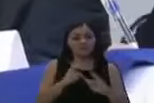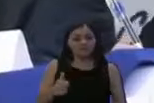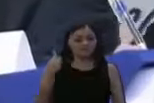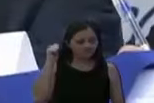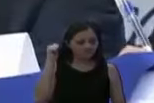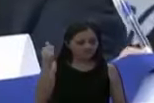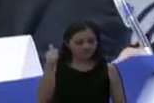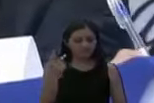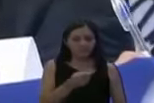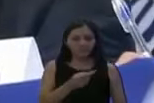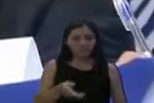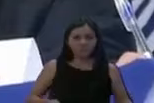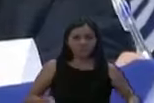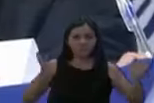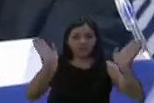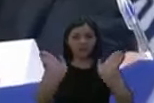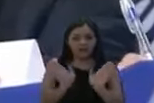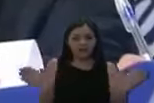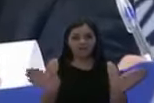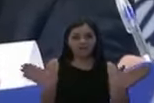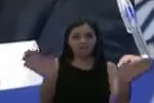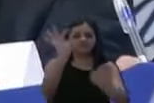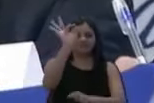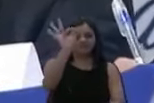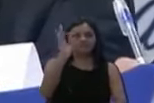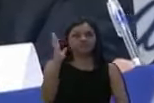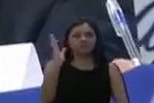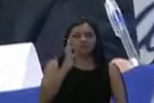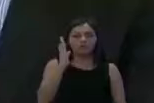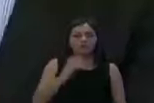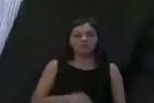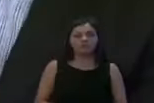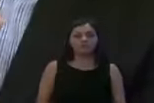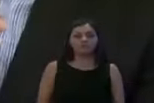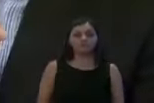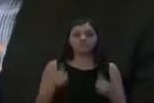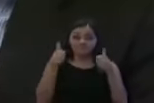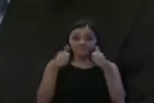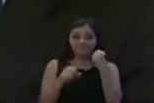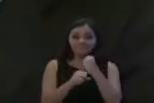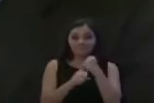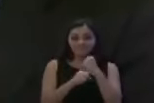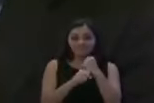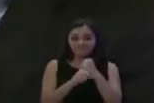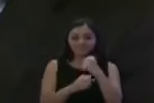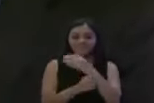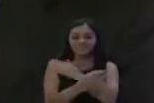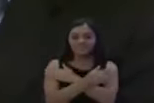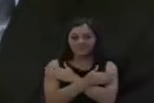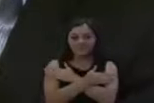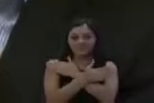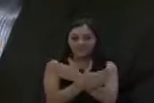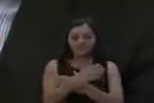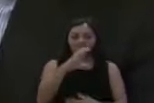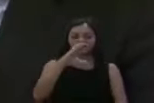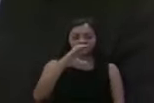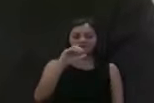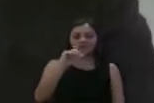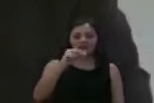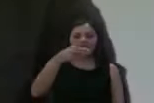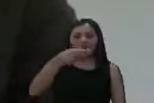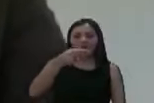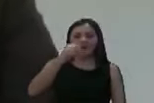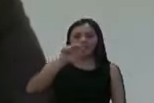vías Rurales Cómo están en tunguragua Miren qué linda obra compañeros felicitaciones aahí pillate c